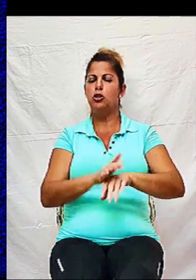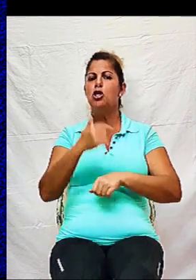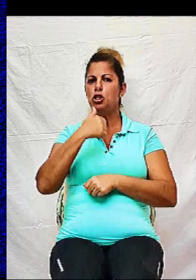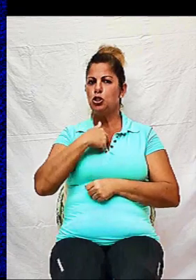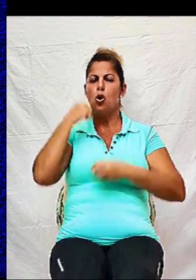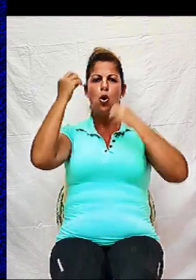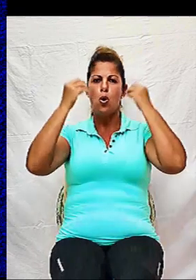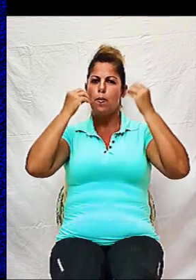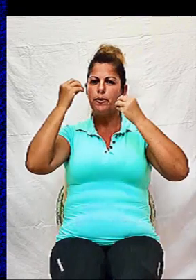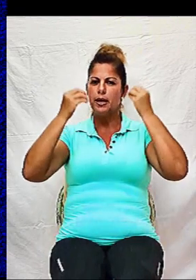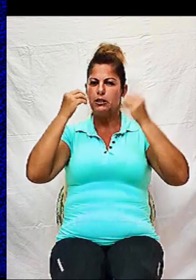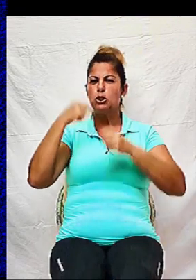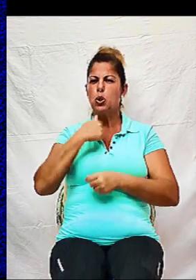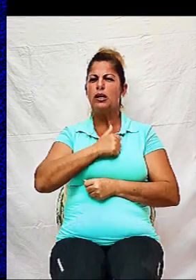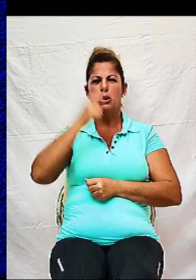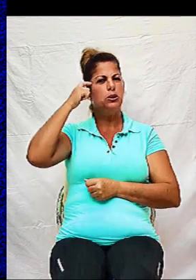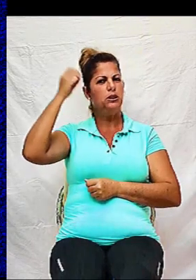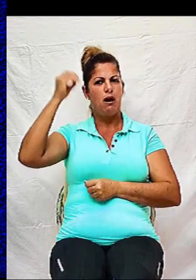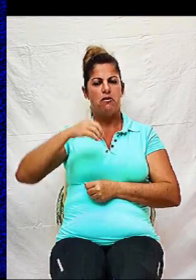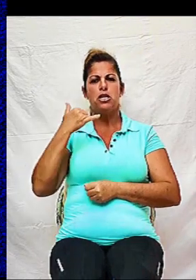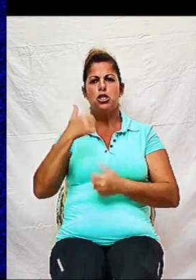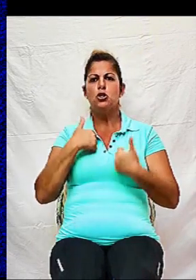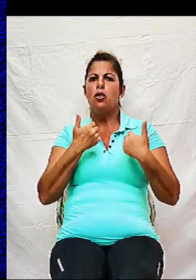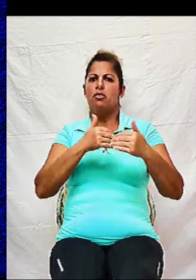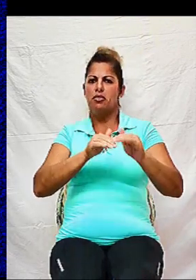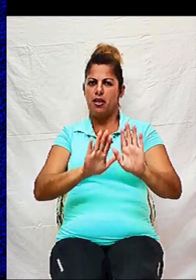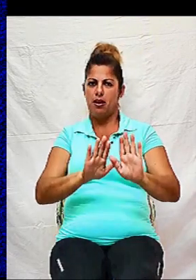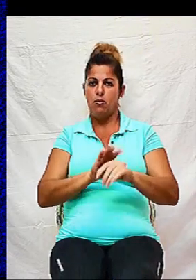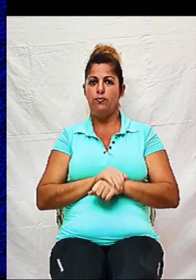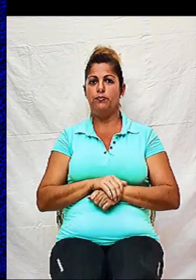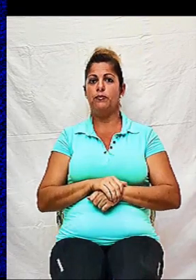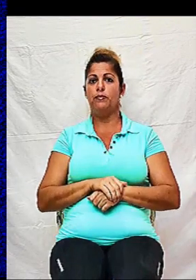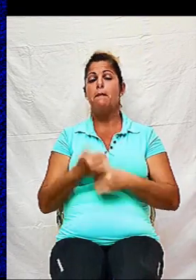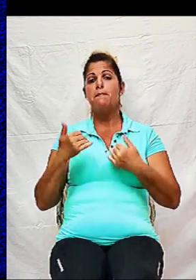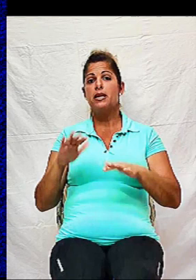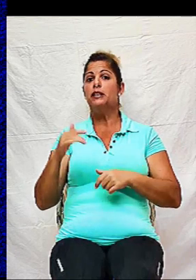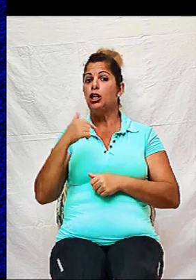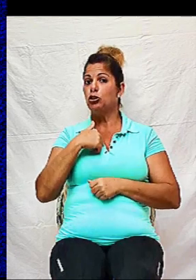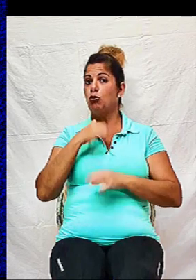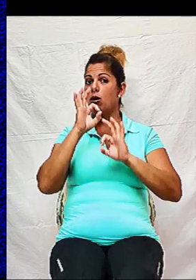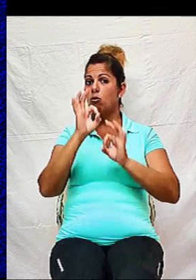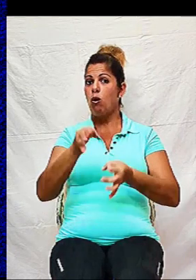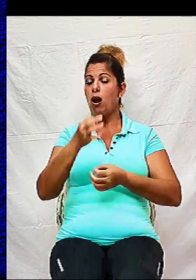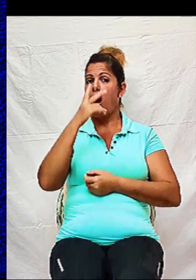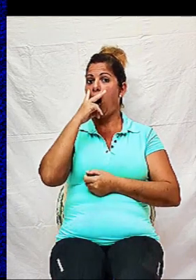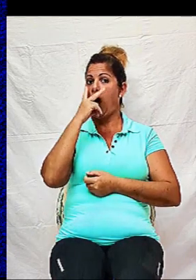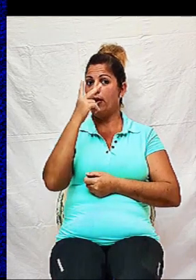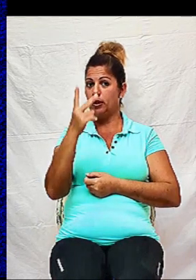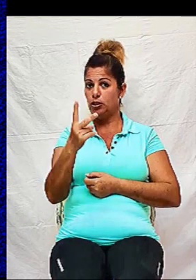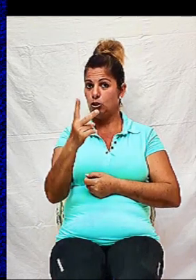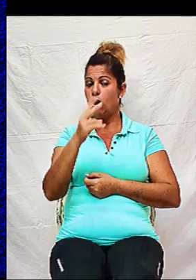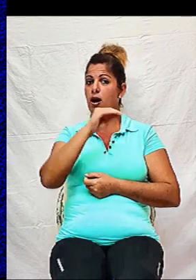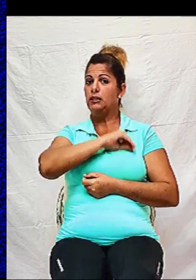curiosidad y lo dejo pasar mientras sigo atento a la sensación de